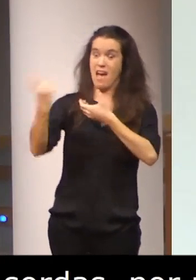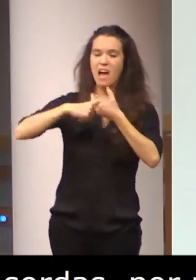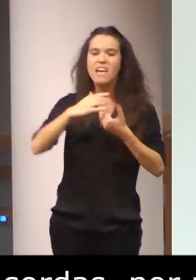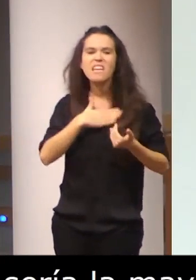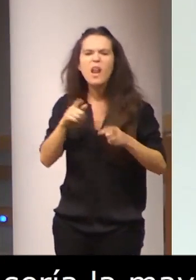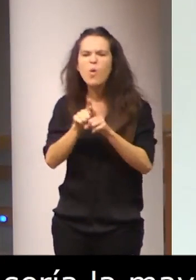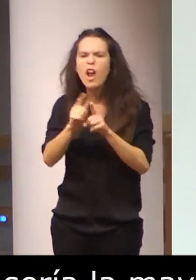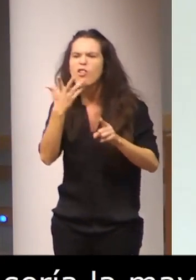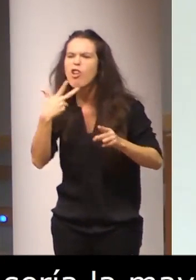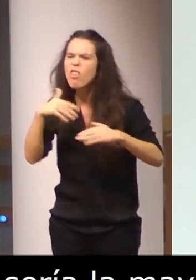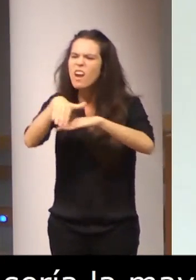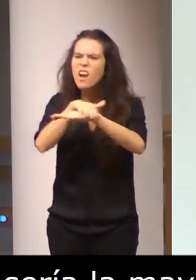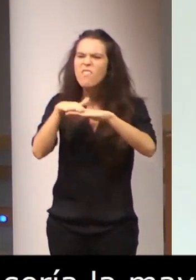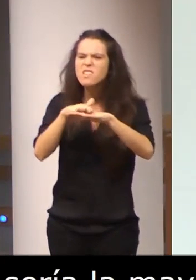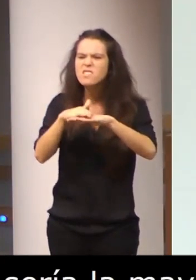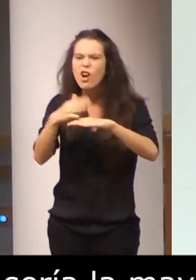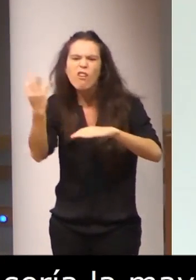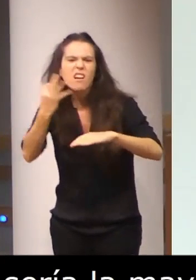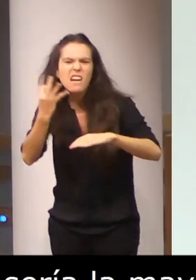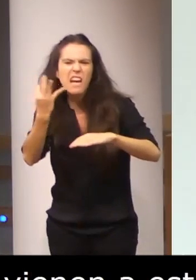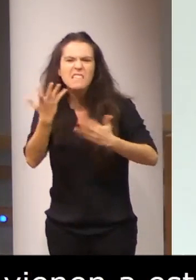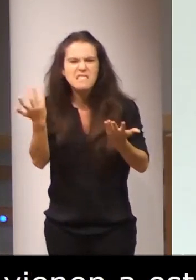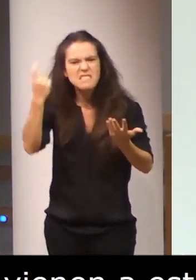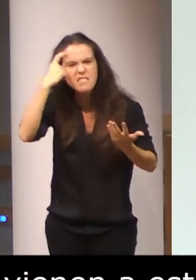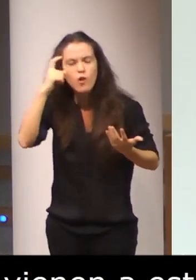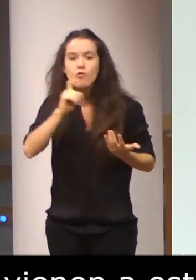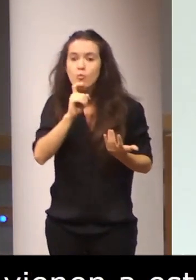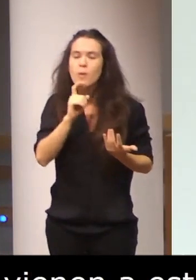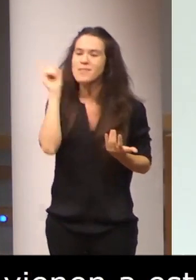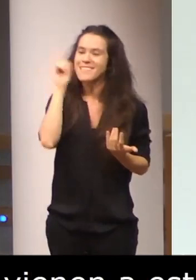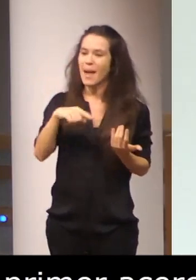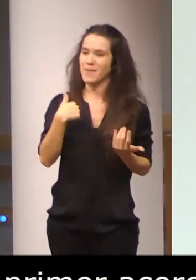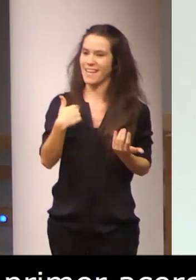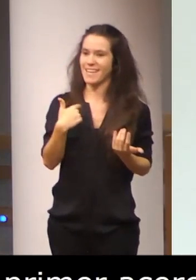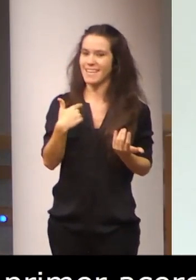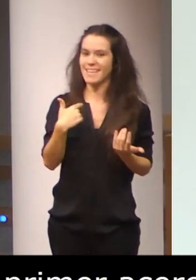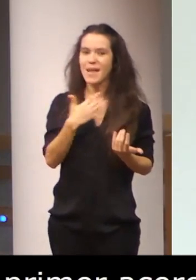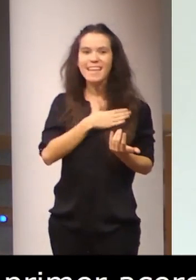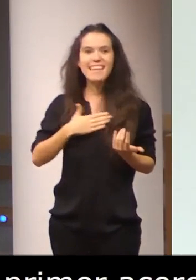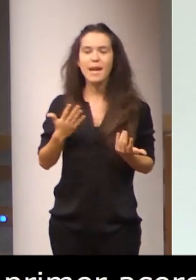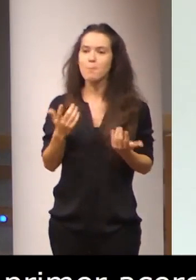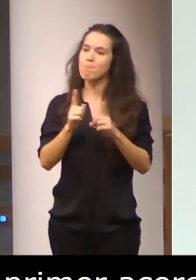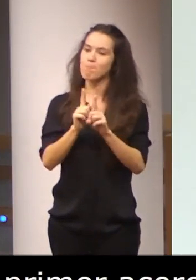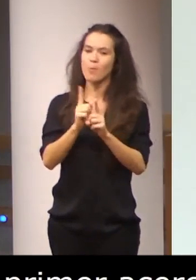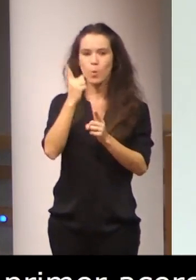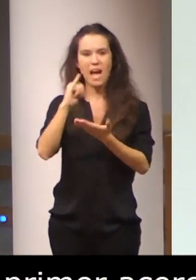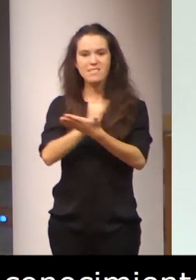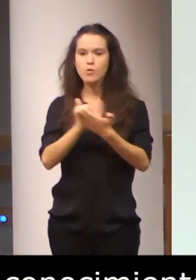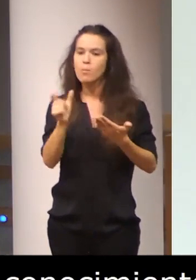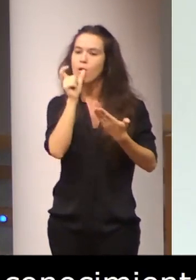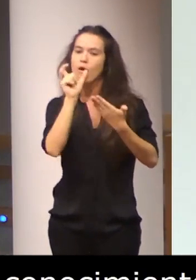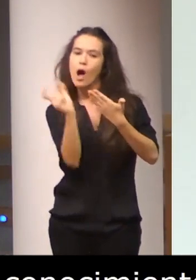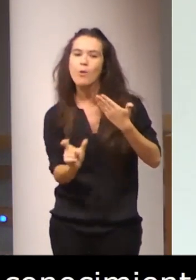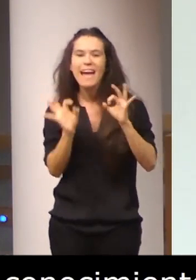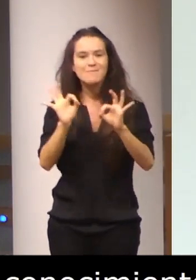acercamiento, un primer conocimiento, pero claro, a ellos les gustaría tener una asignatura con vocabulario específico